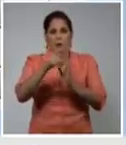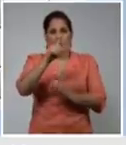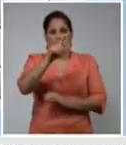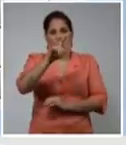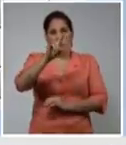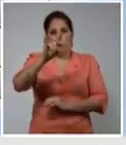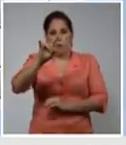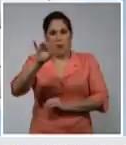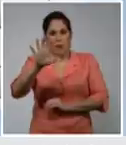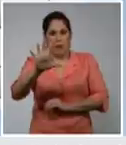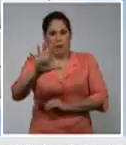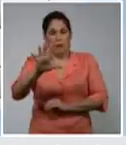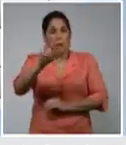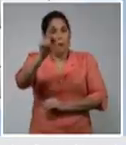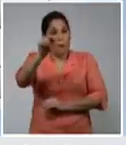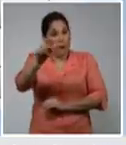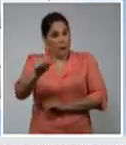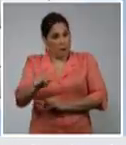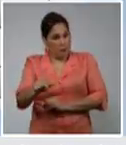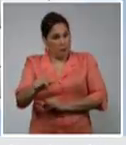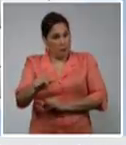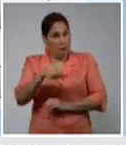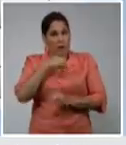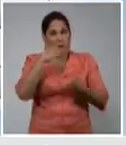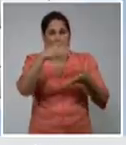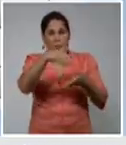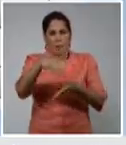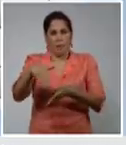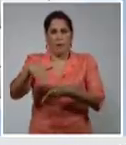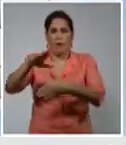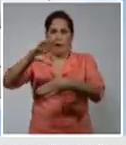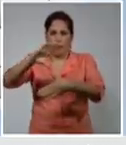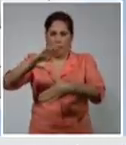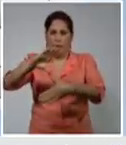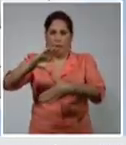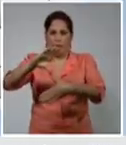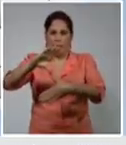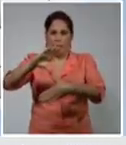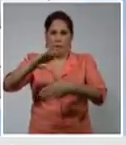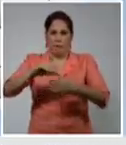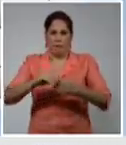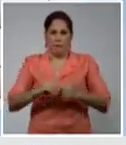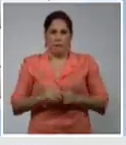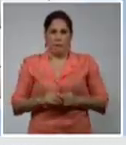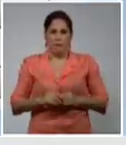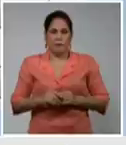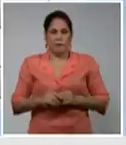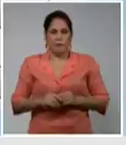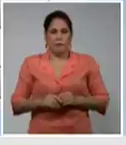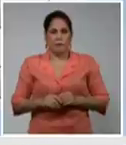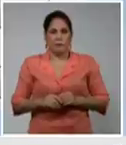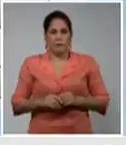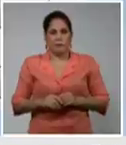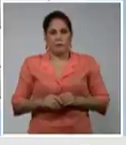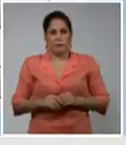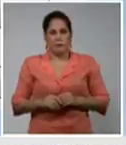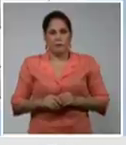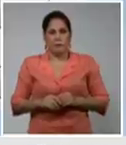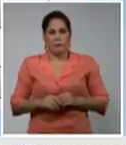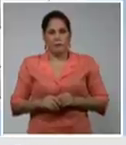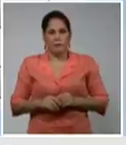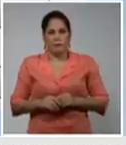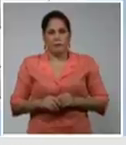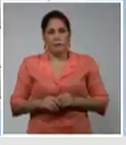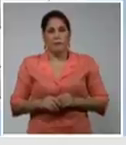1.267.195 personas que, como siempre digo, han perdido la vida como consecuencia de esta enfermedad y